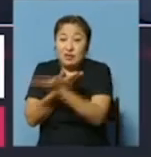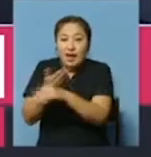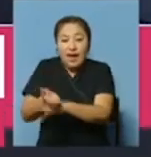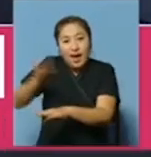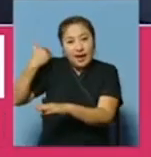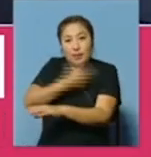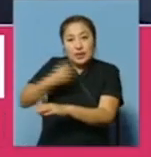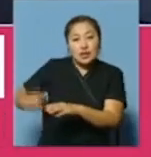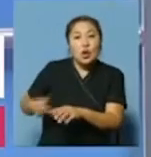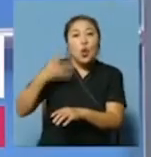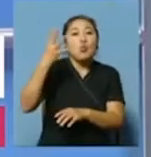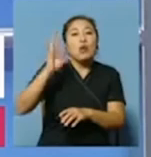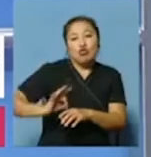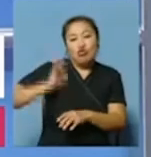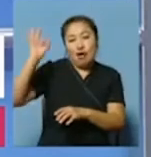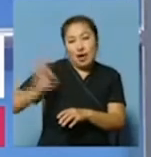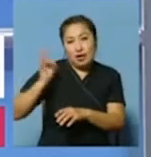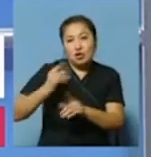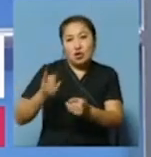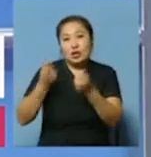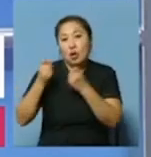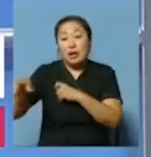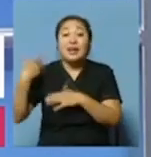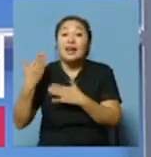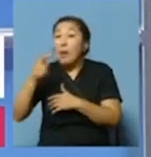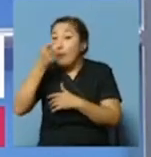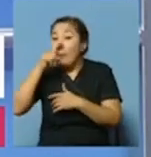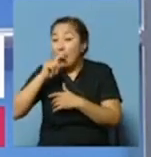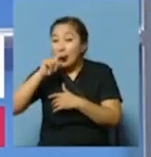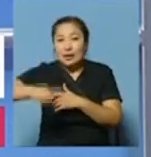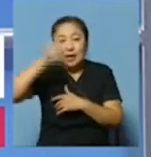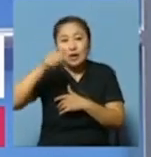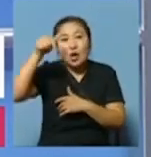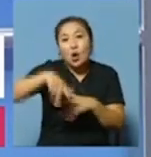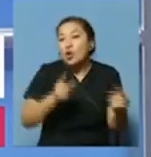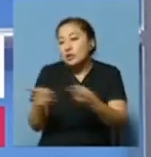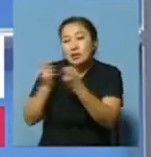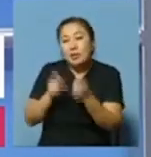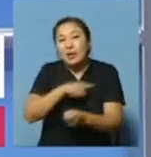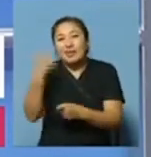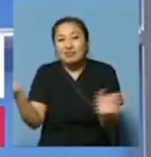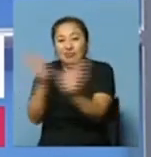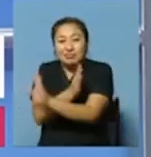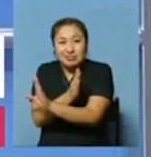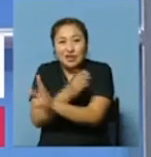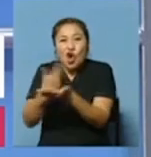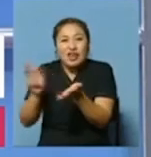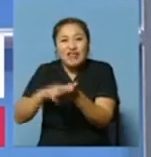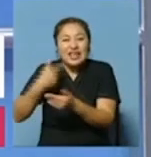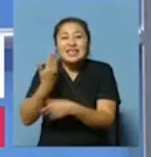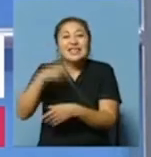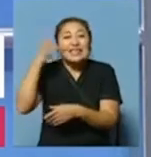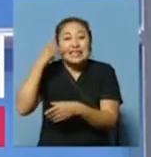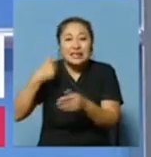presidente hace cuatro años hizo todo lo necesario para que marcaran en la elección hoy más que hace todo lo necesario para que cristina vuelva al gobierno